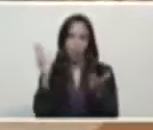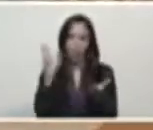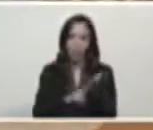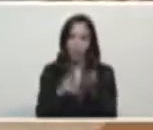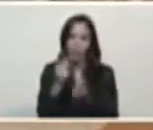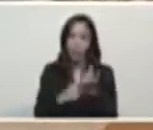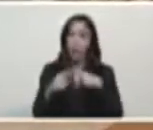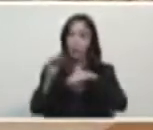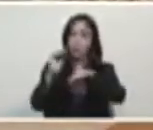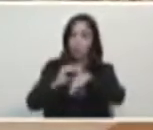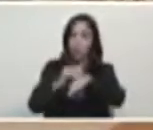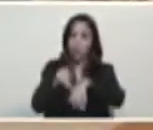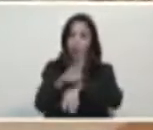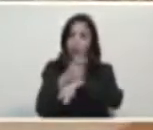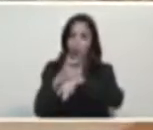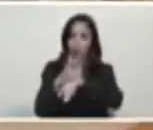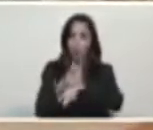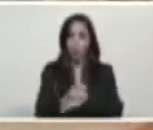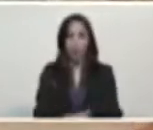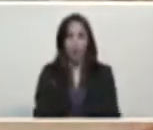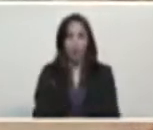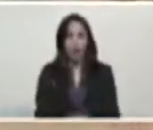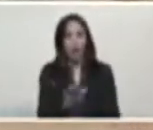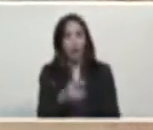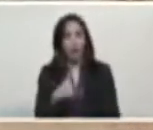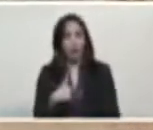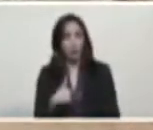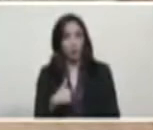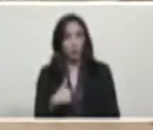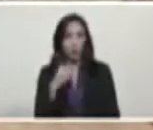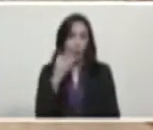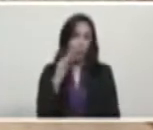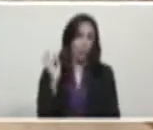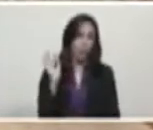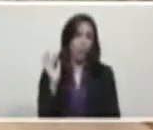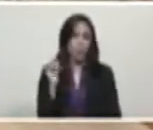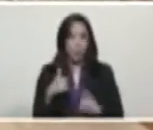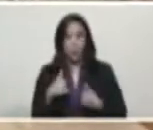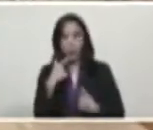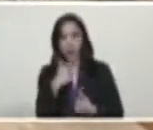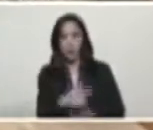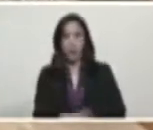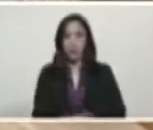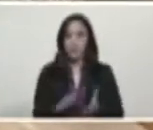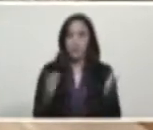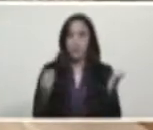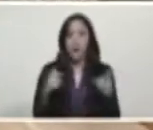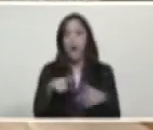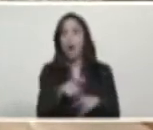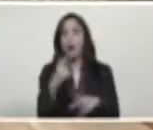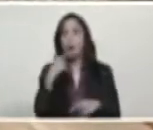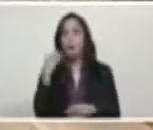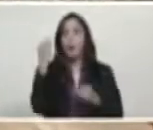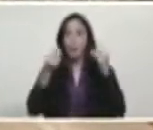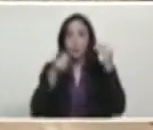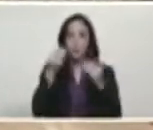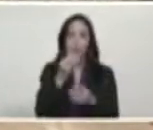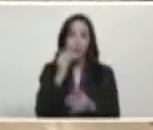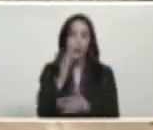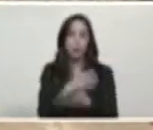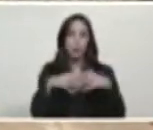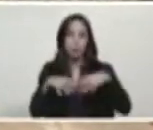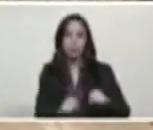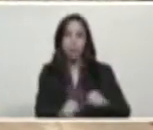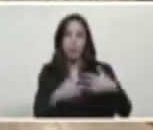dije, no quiero ser pitonizo o pájaro de mal agüero, pero a que el imperialismo trata de sabotearnos la Serie del